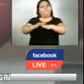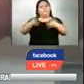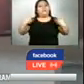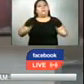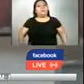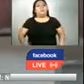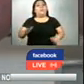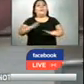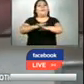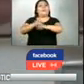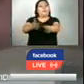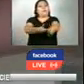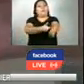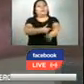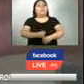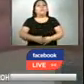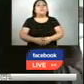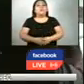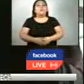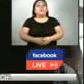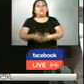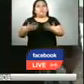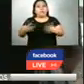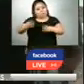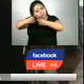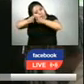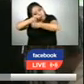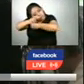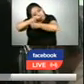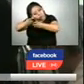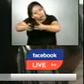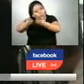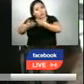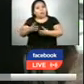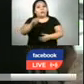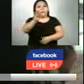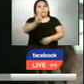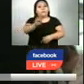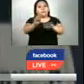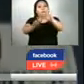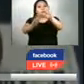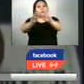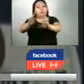la hospitalización por Omicron. El estudio involucró a